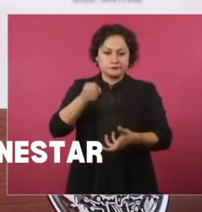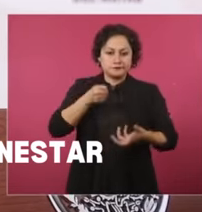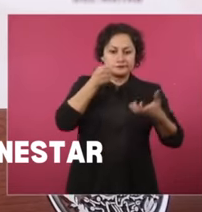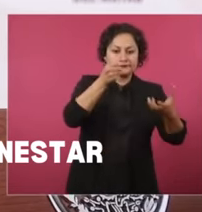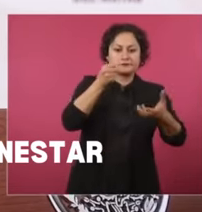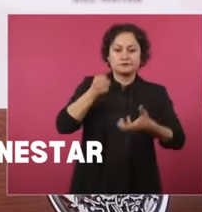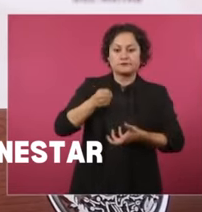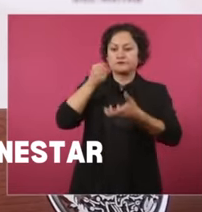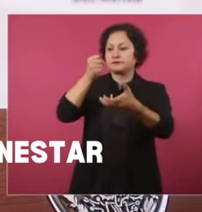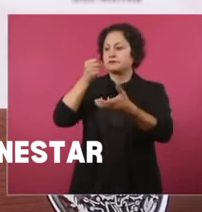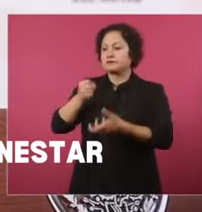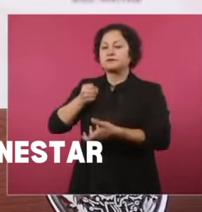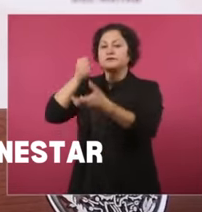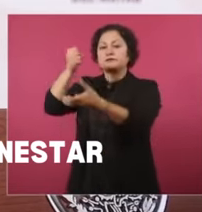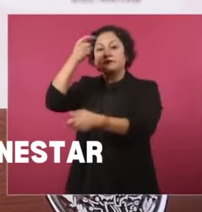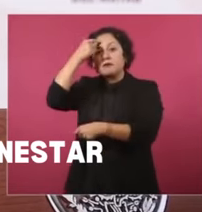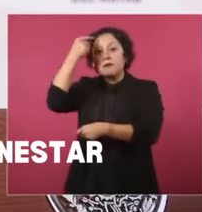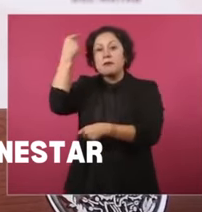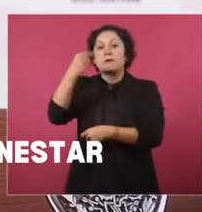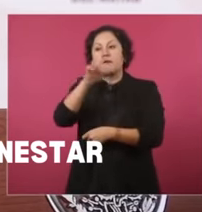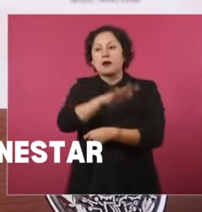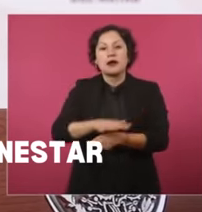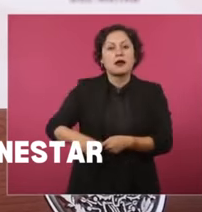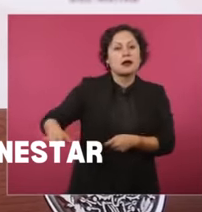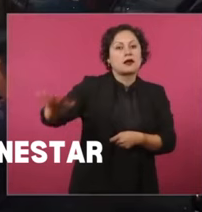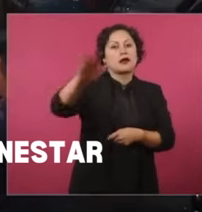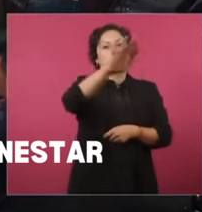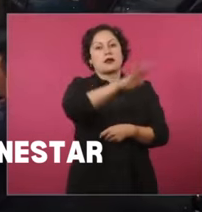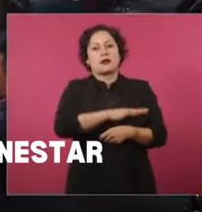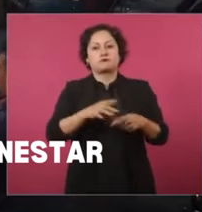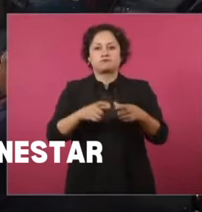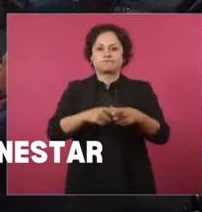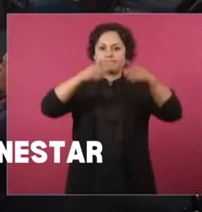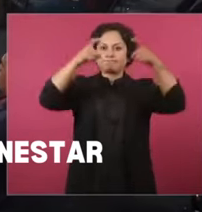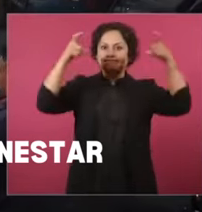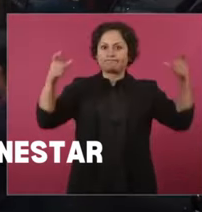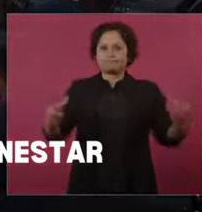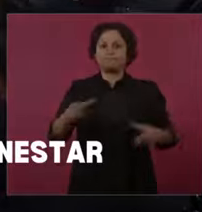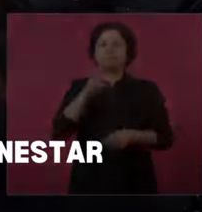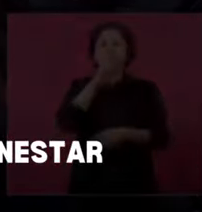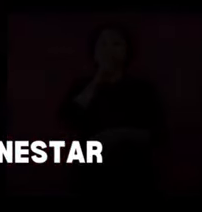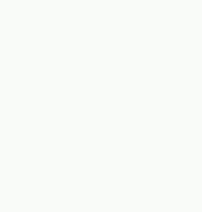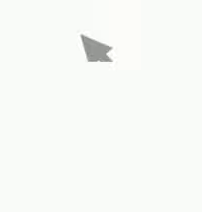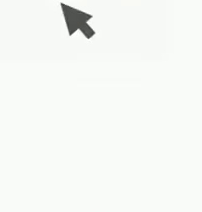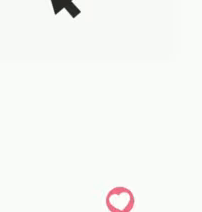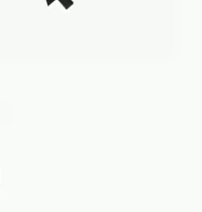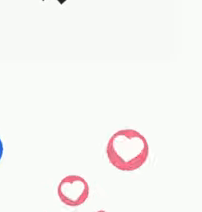ha significado la infraestructura, cuánto hemos crecido en infraestructura y en equipos.